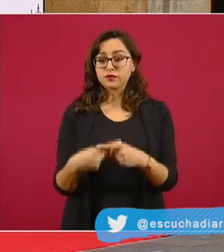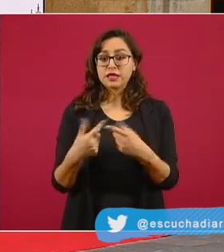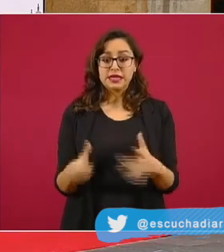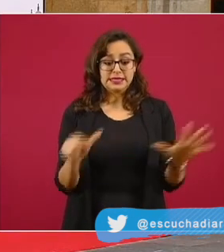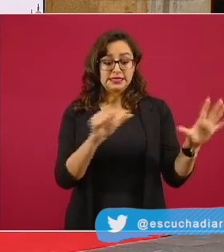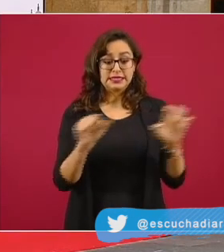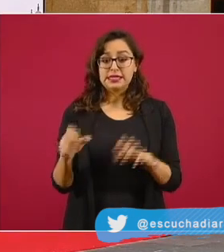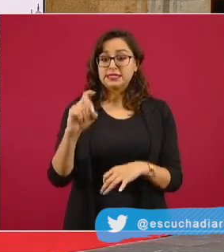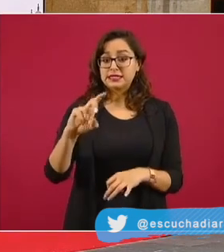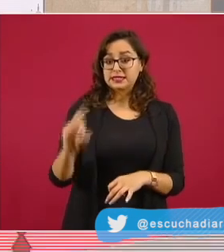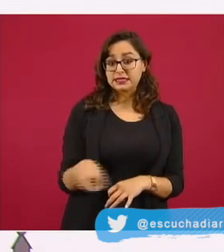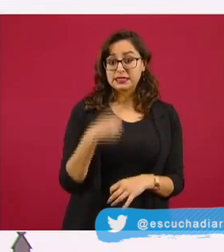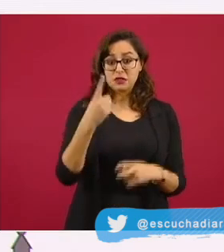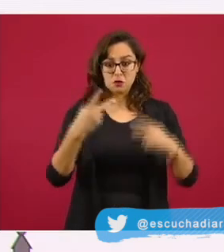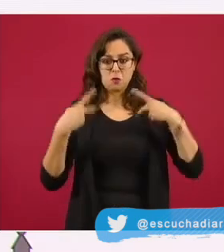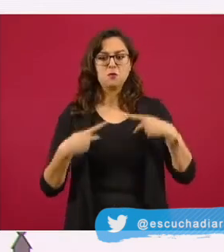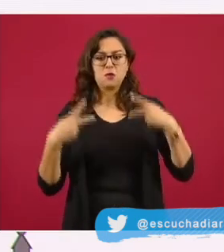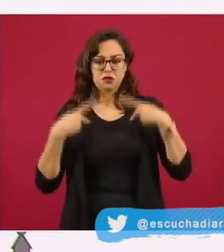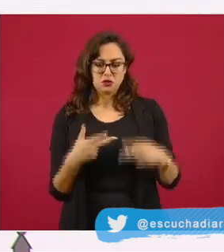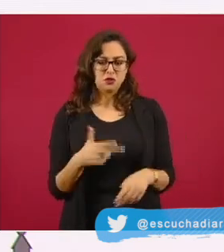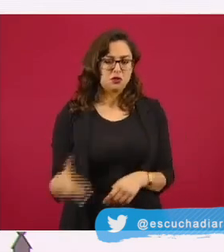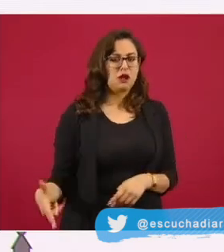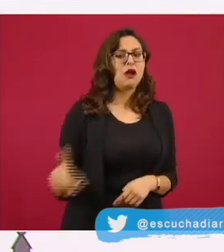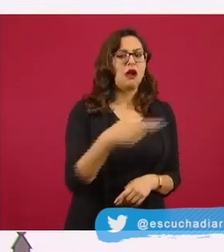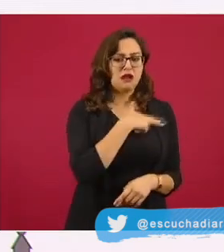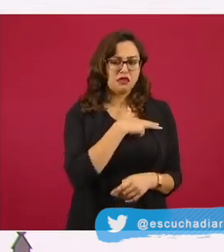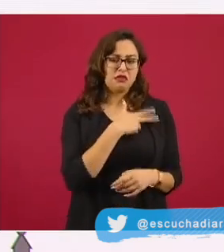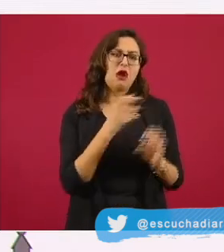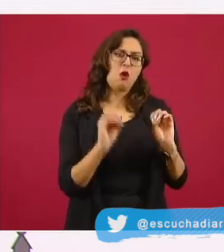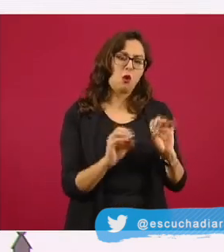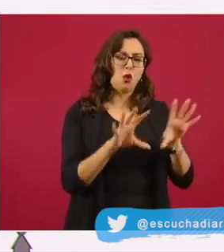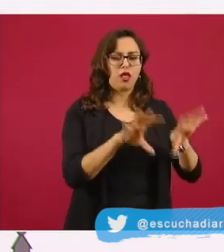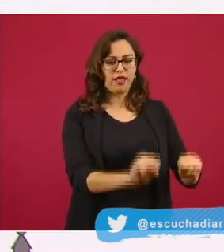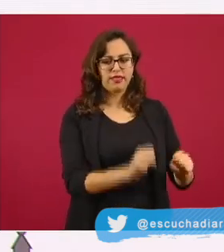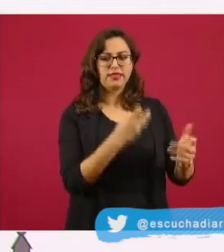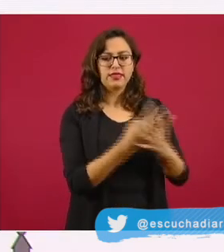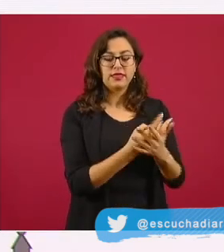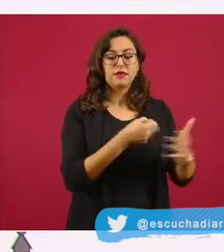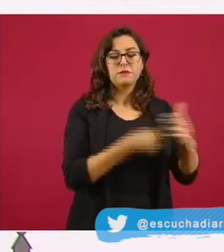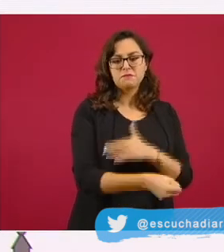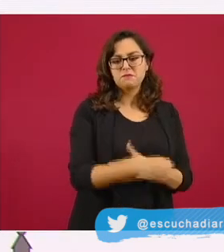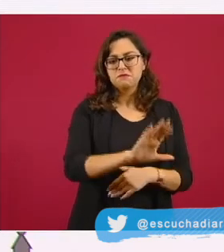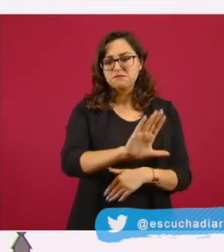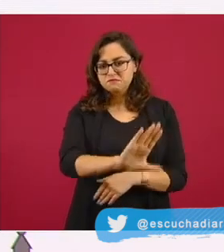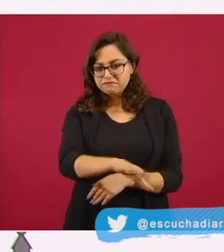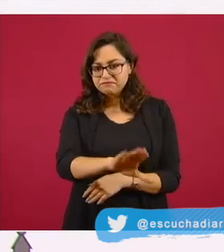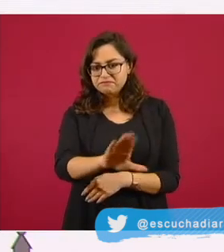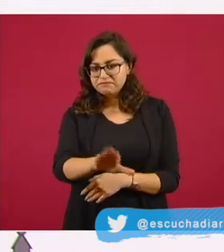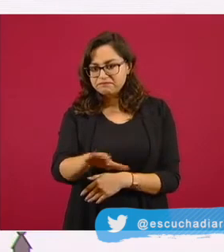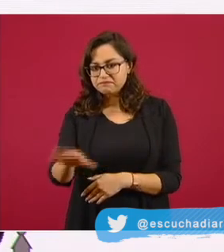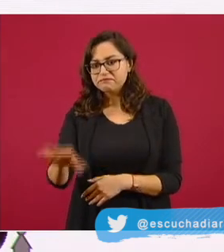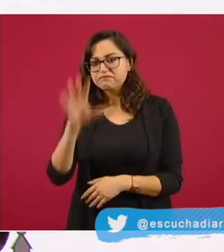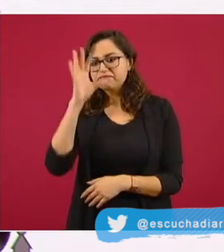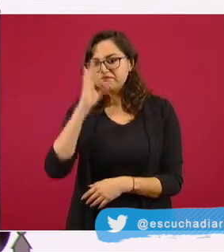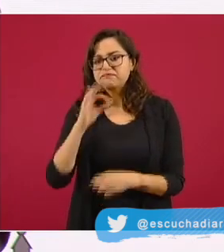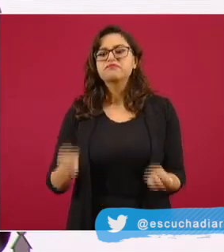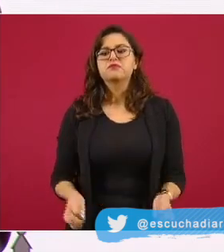631 personas han sido heridas y detenidas, pero solo han muerto en esos